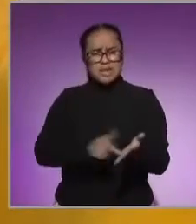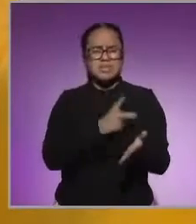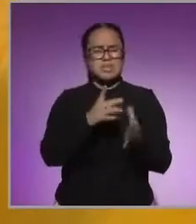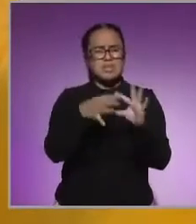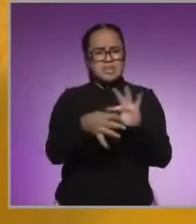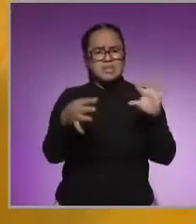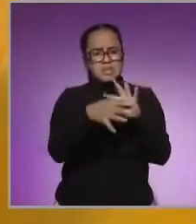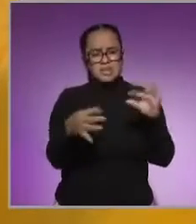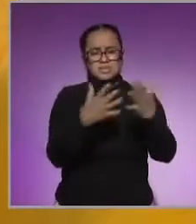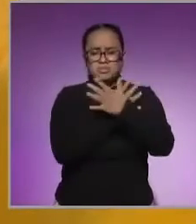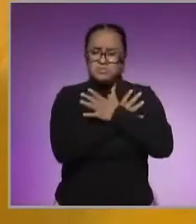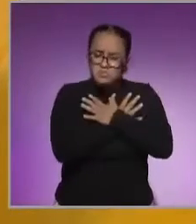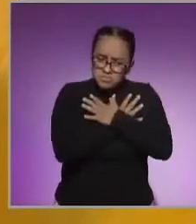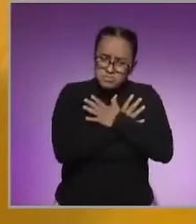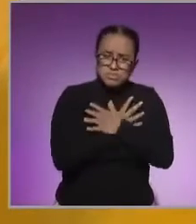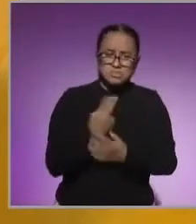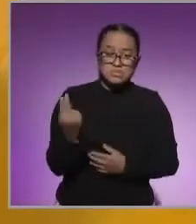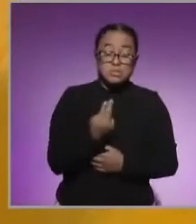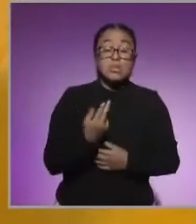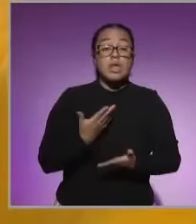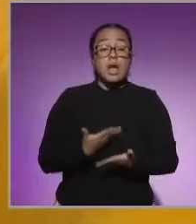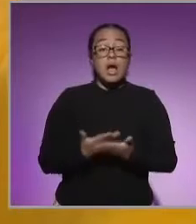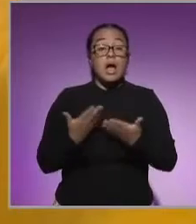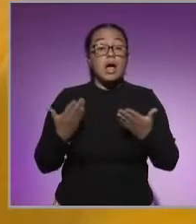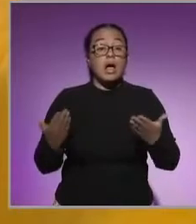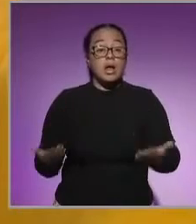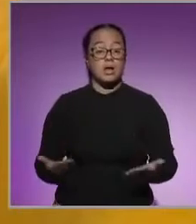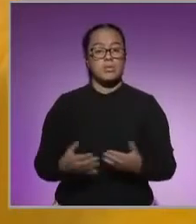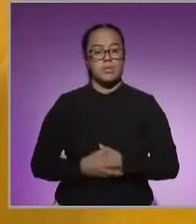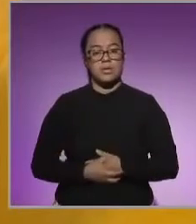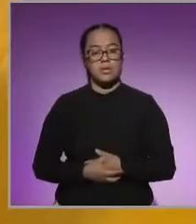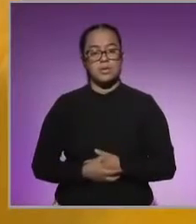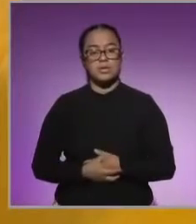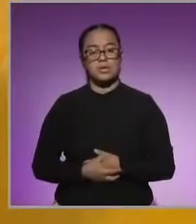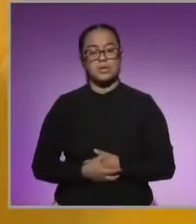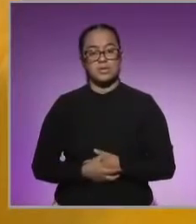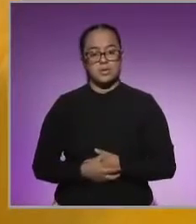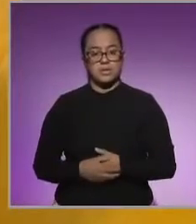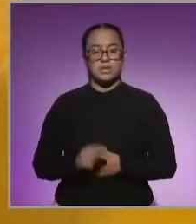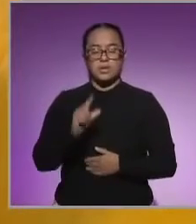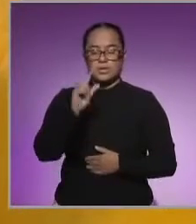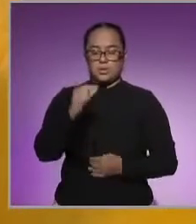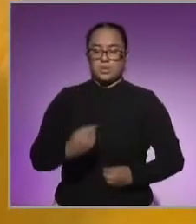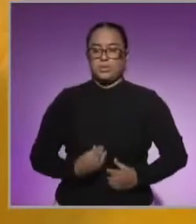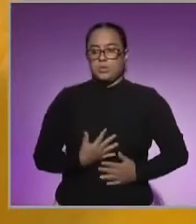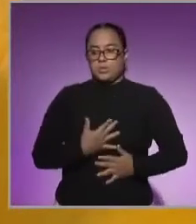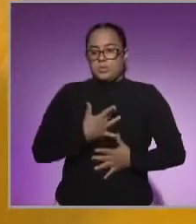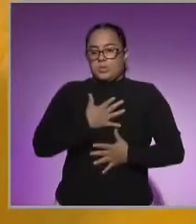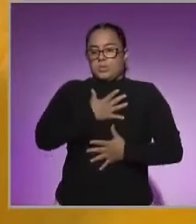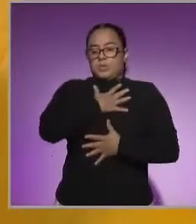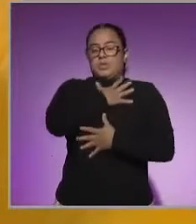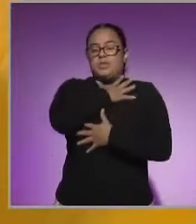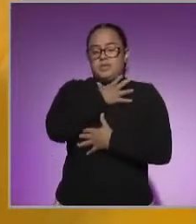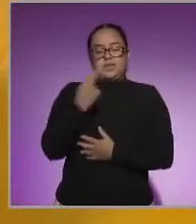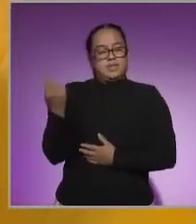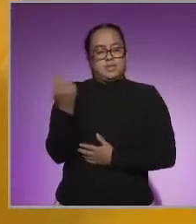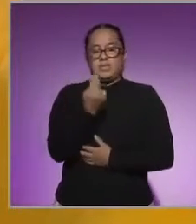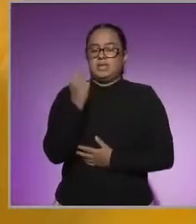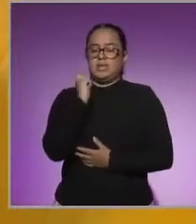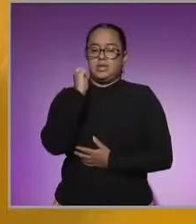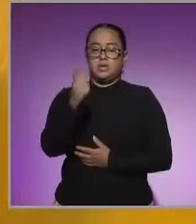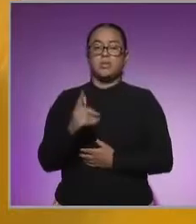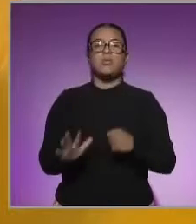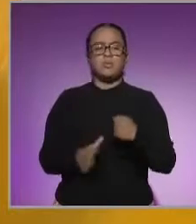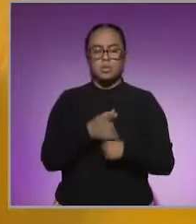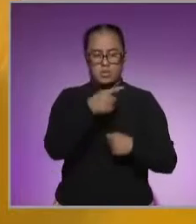de este programa es momento de llenarnos el espíritu porque así como la